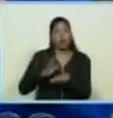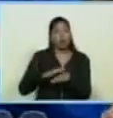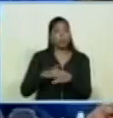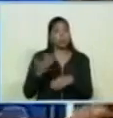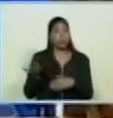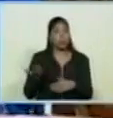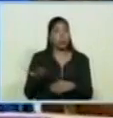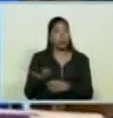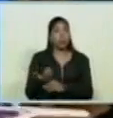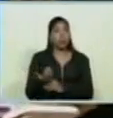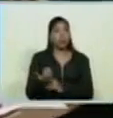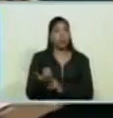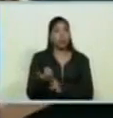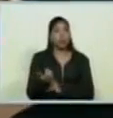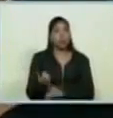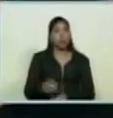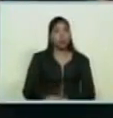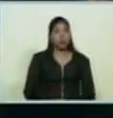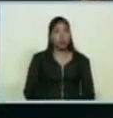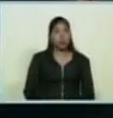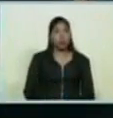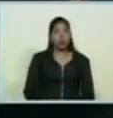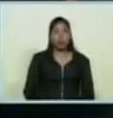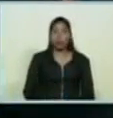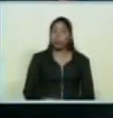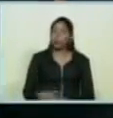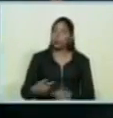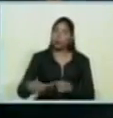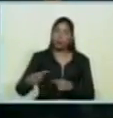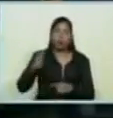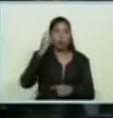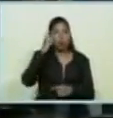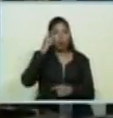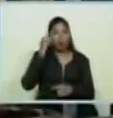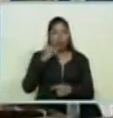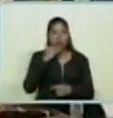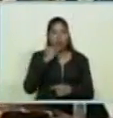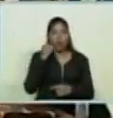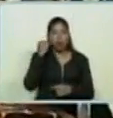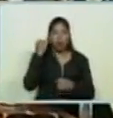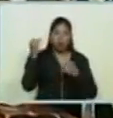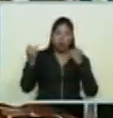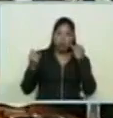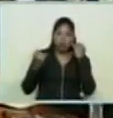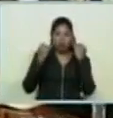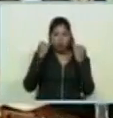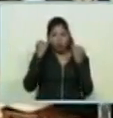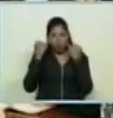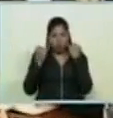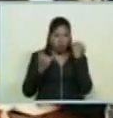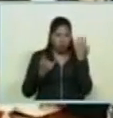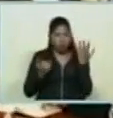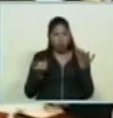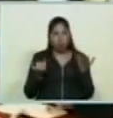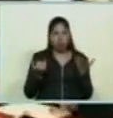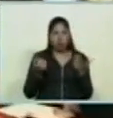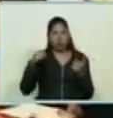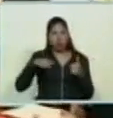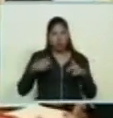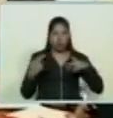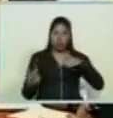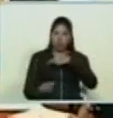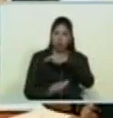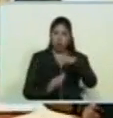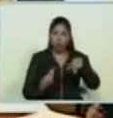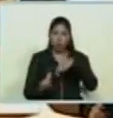ir más allá, construir lo nuevo, construir lo nuevo, construir lo nuevo, construir la patria.